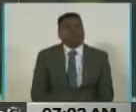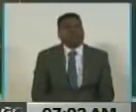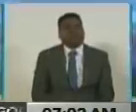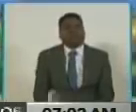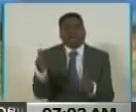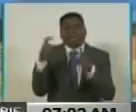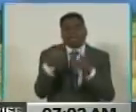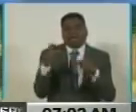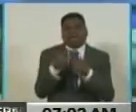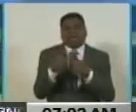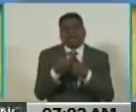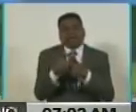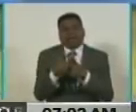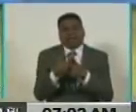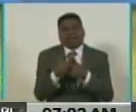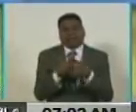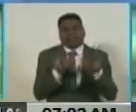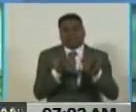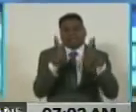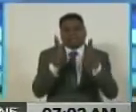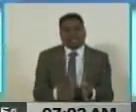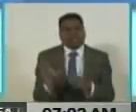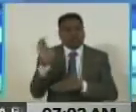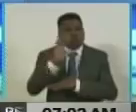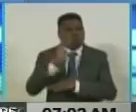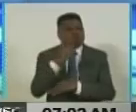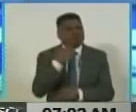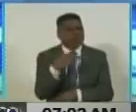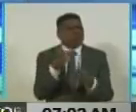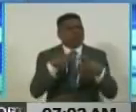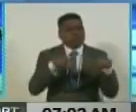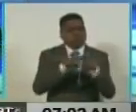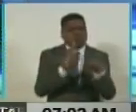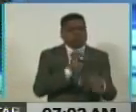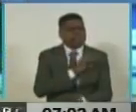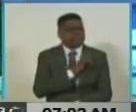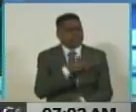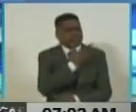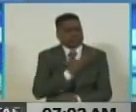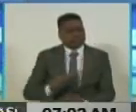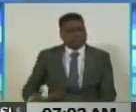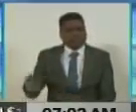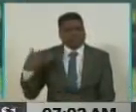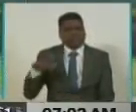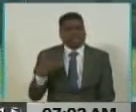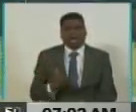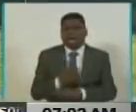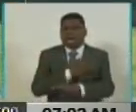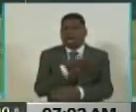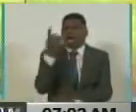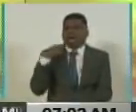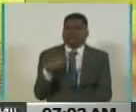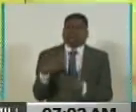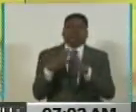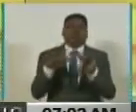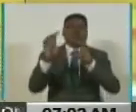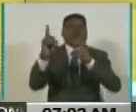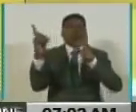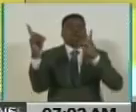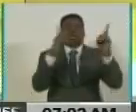de Samper también son reflejadas las palabras de Zapatero. Y nos gustaría saber en torno a lo que es su apreciación, estudioso, minucioso, acerca del diálogo sobre